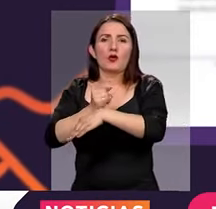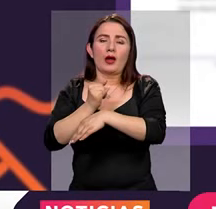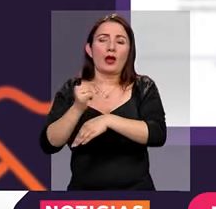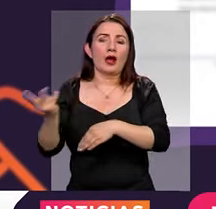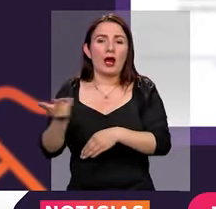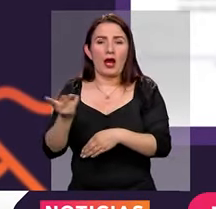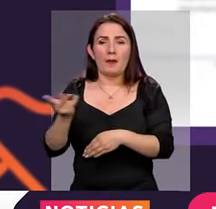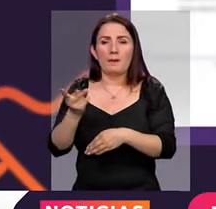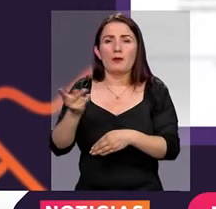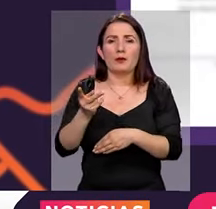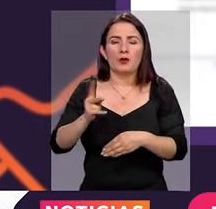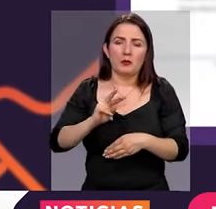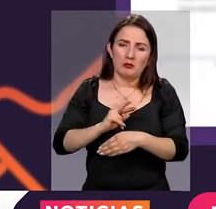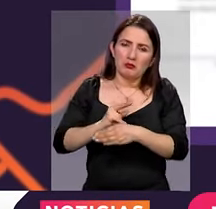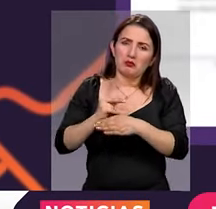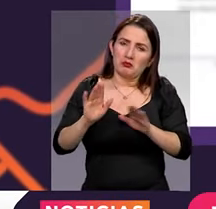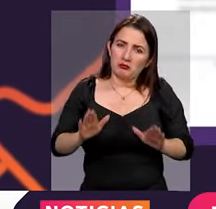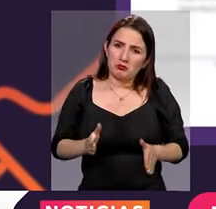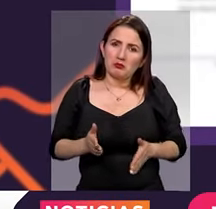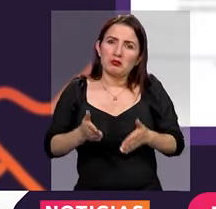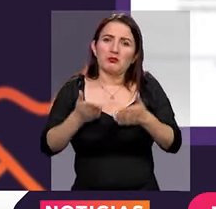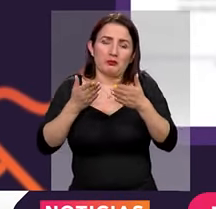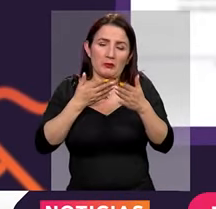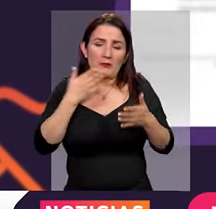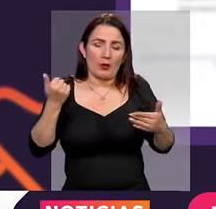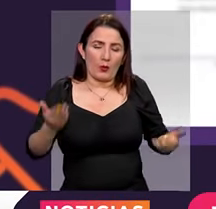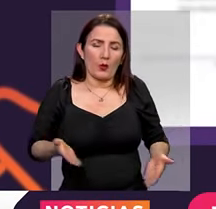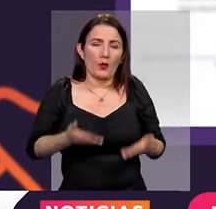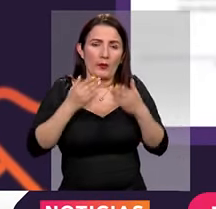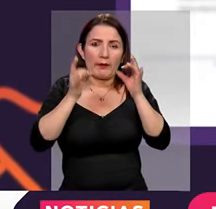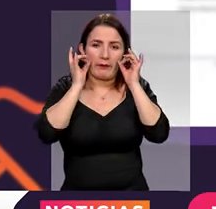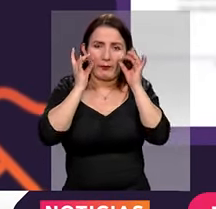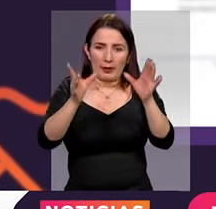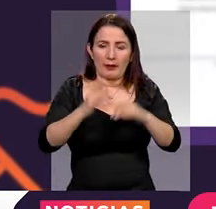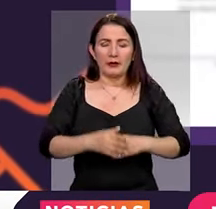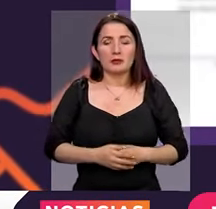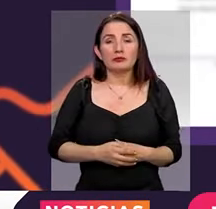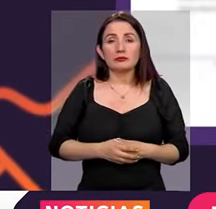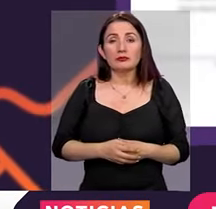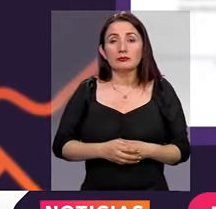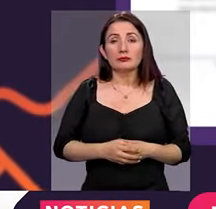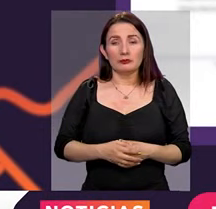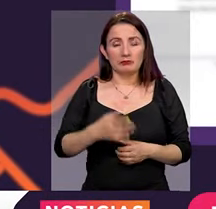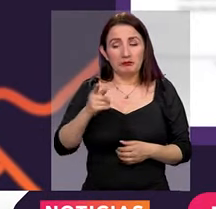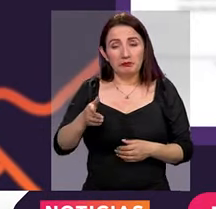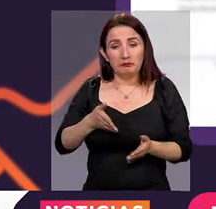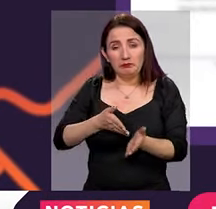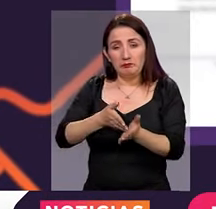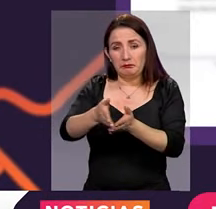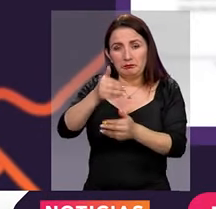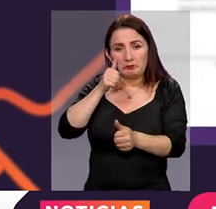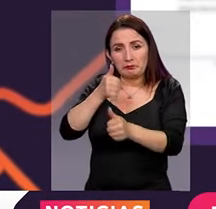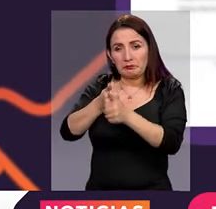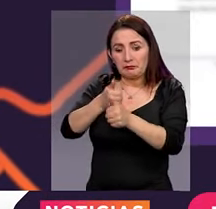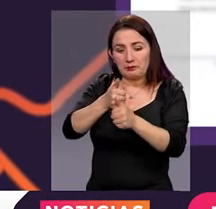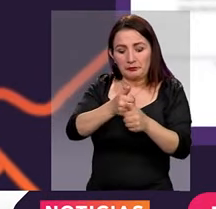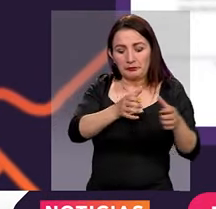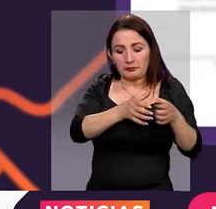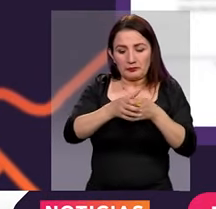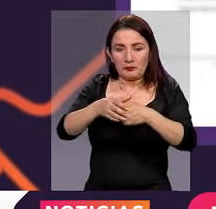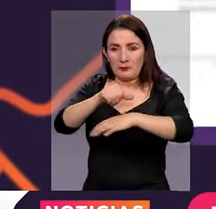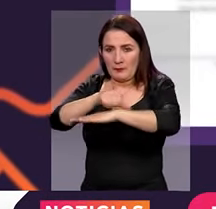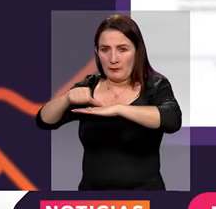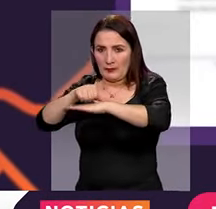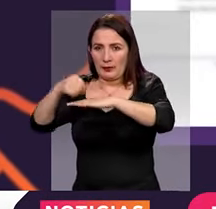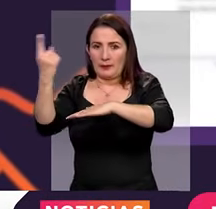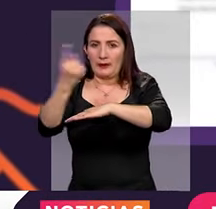ambos presentan una evolución favorable superando su condición crítica en la cual llegaron. Se mantiene en seguimiento por el equipo de cirugía